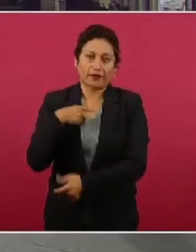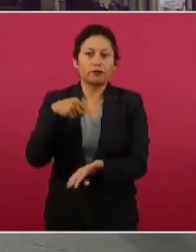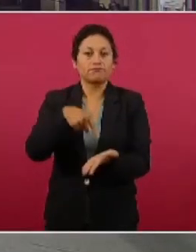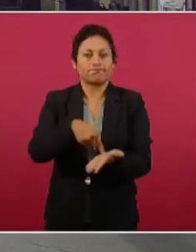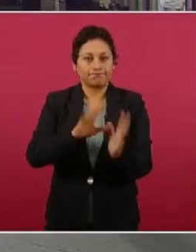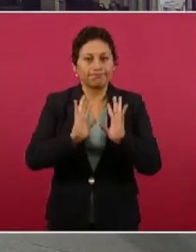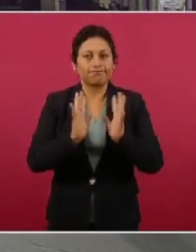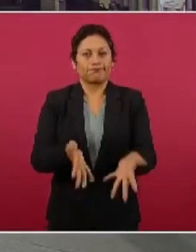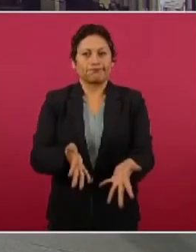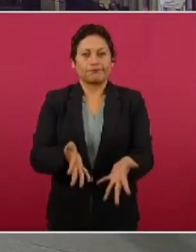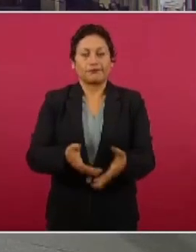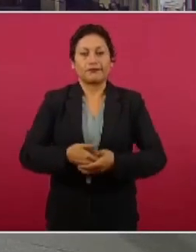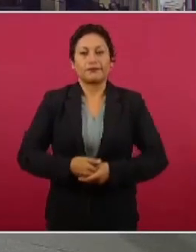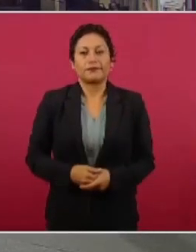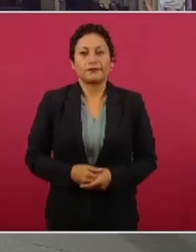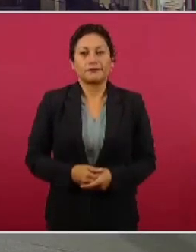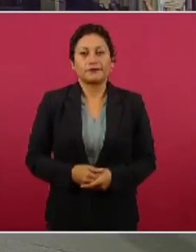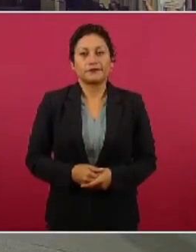muchos